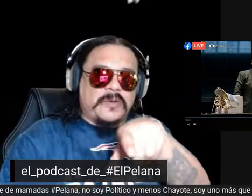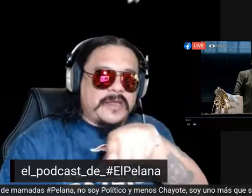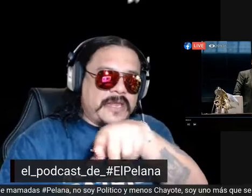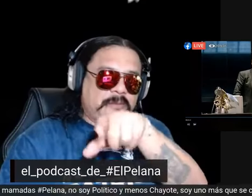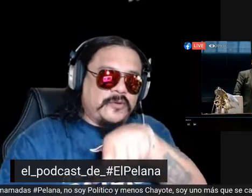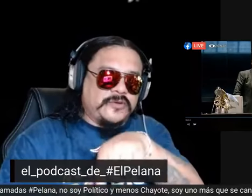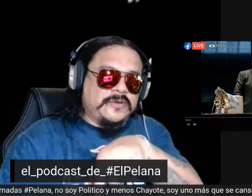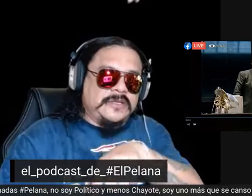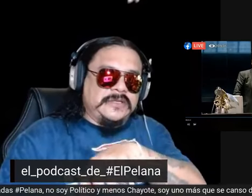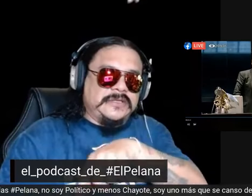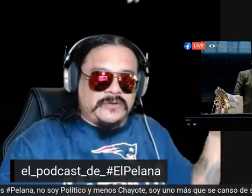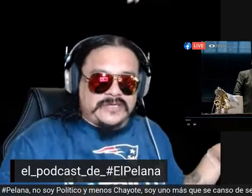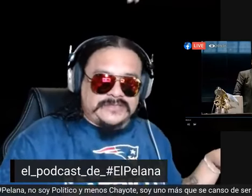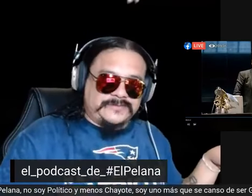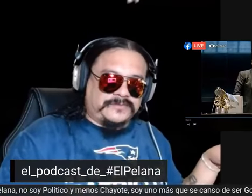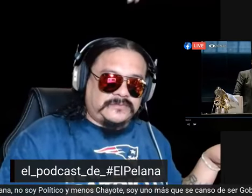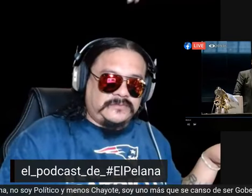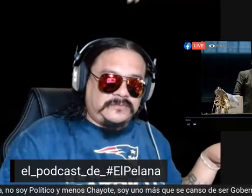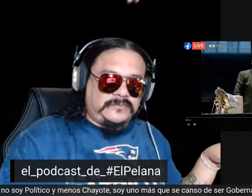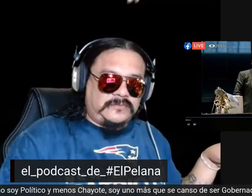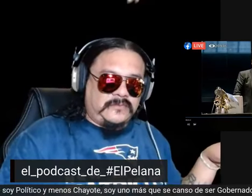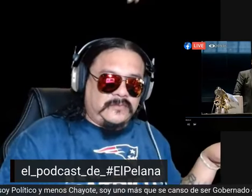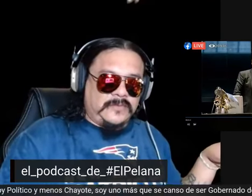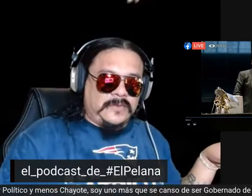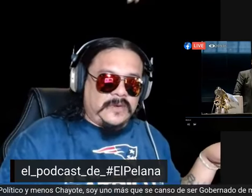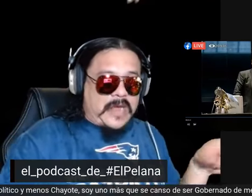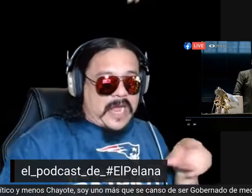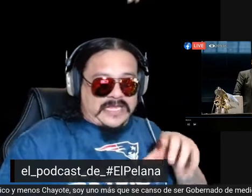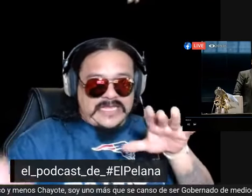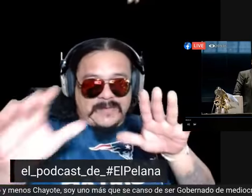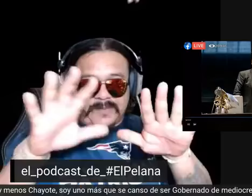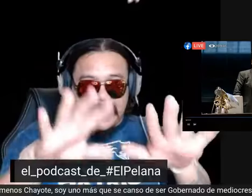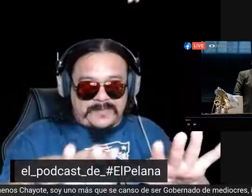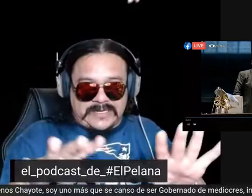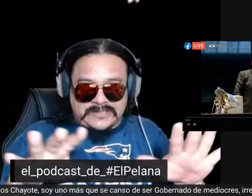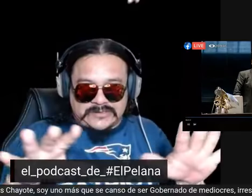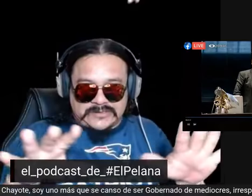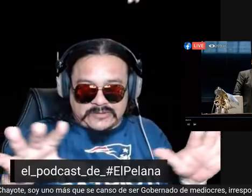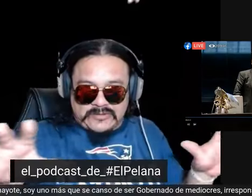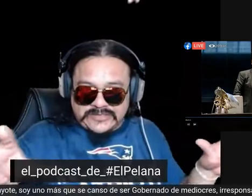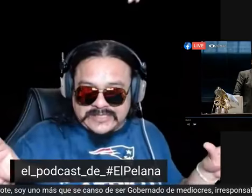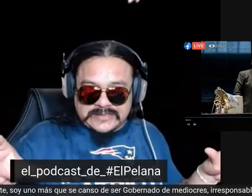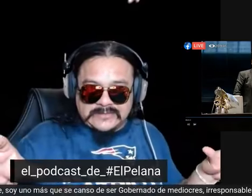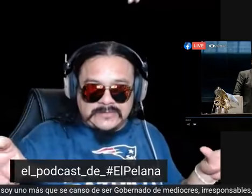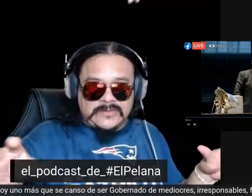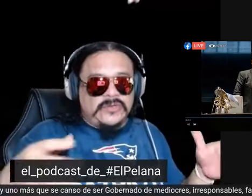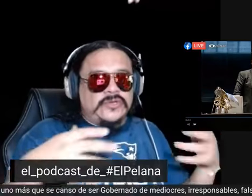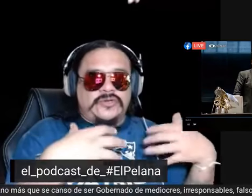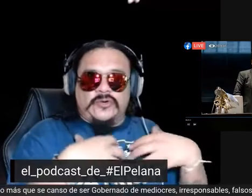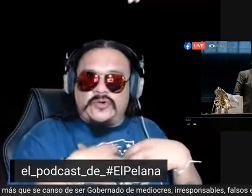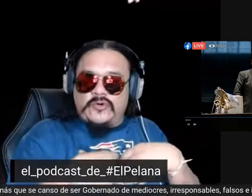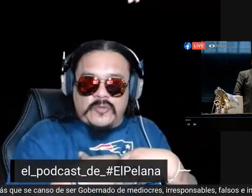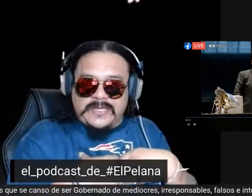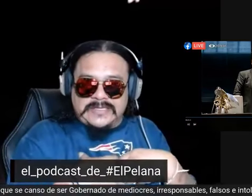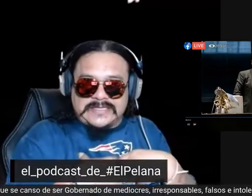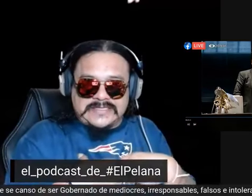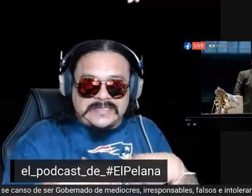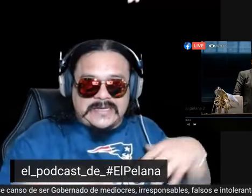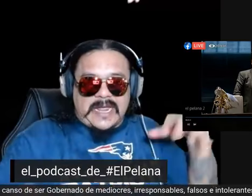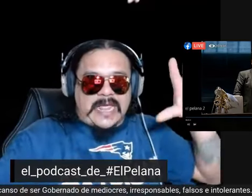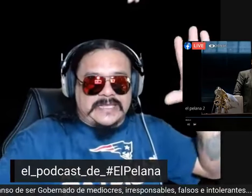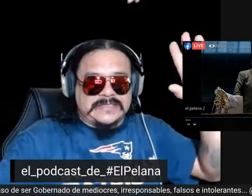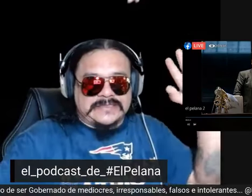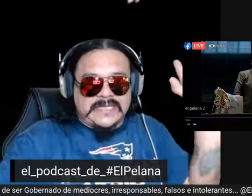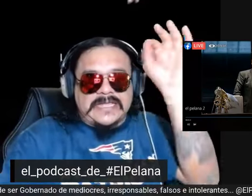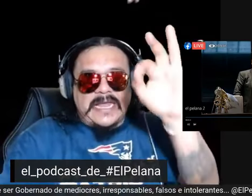apoyo de los senadores. Aquí ya cambian las cosas. Yo no lo voy a decir. Aquí